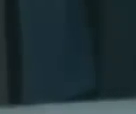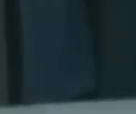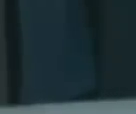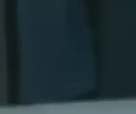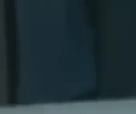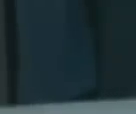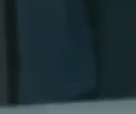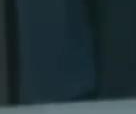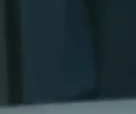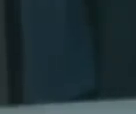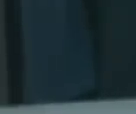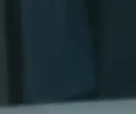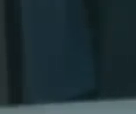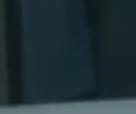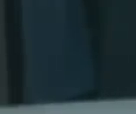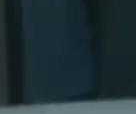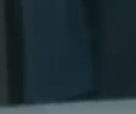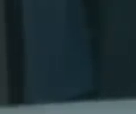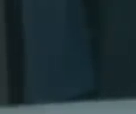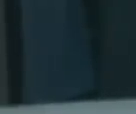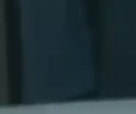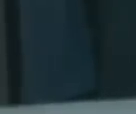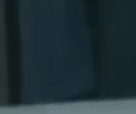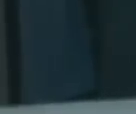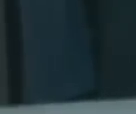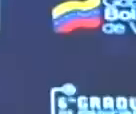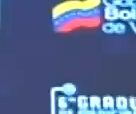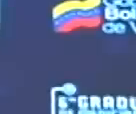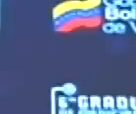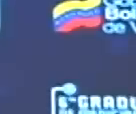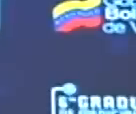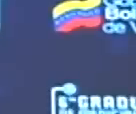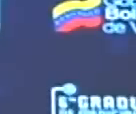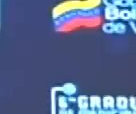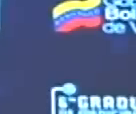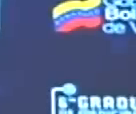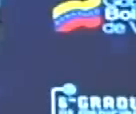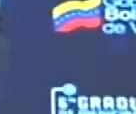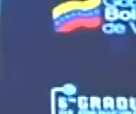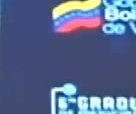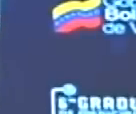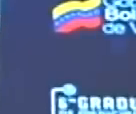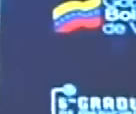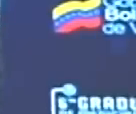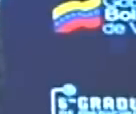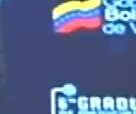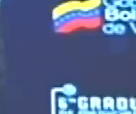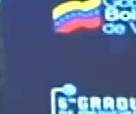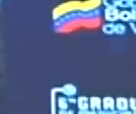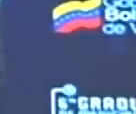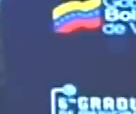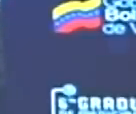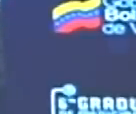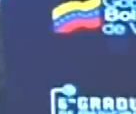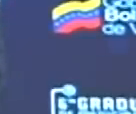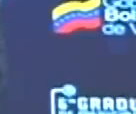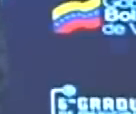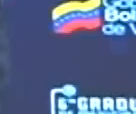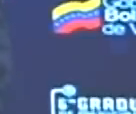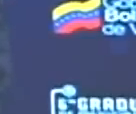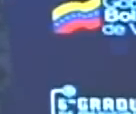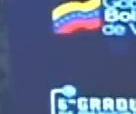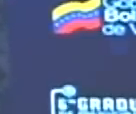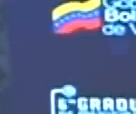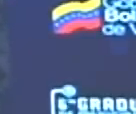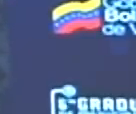correspondiente decreto rectoral. Bueno, con el uso y ejercicio de las